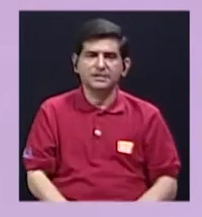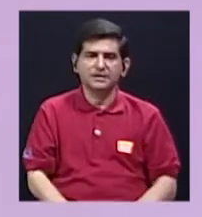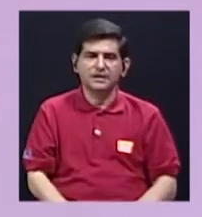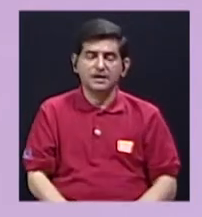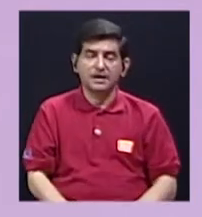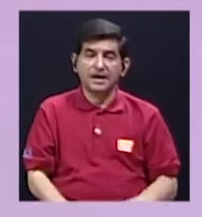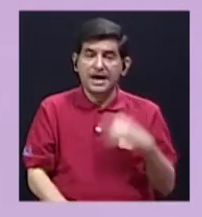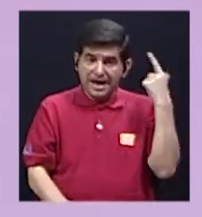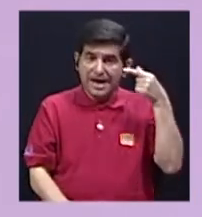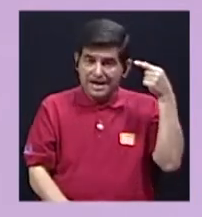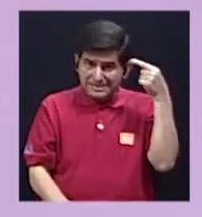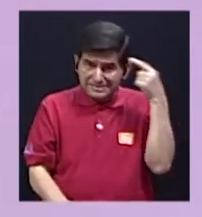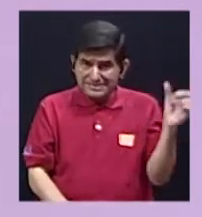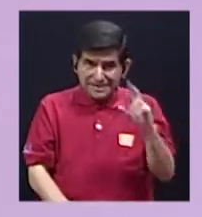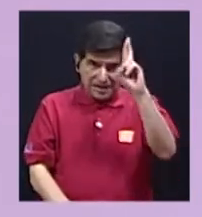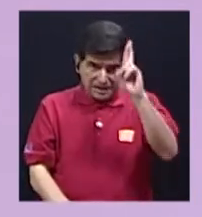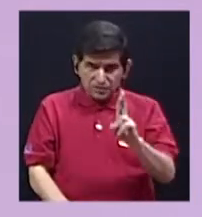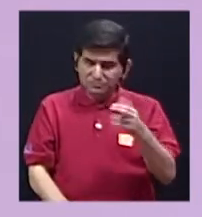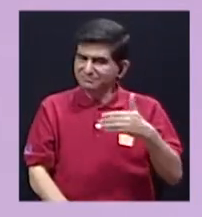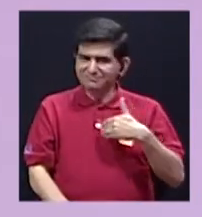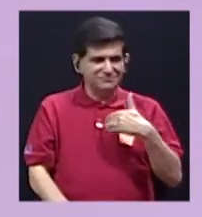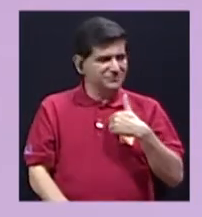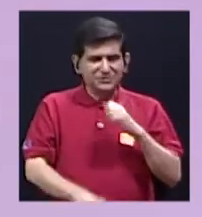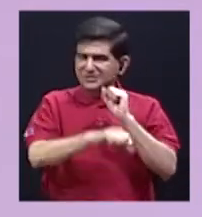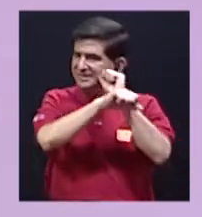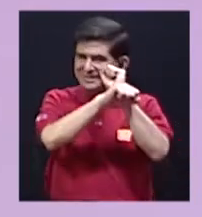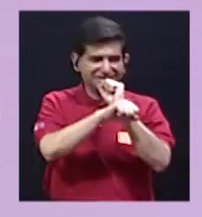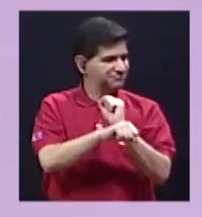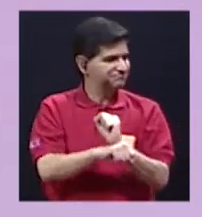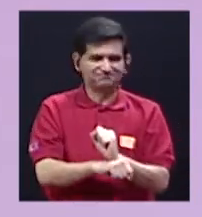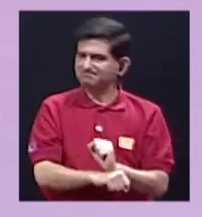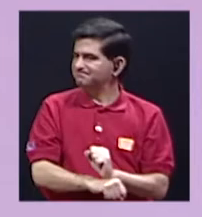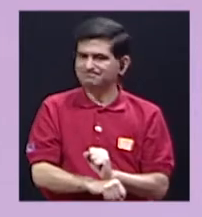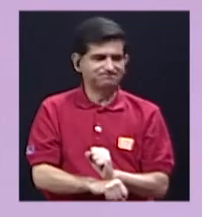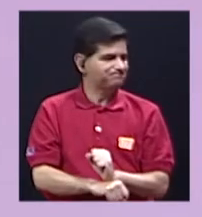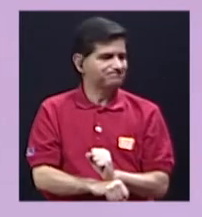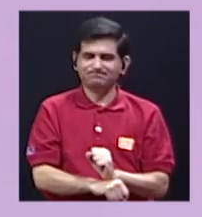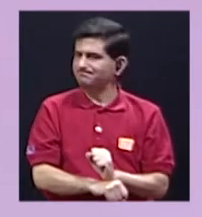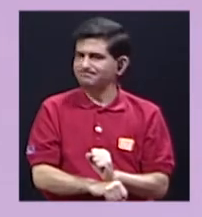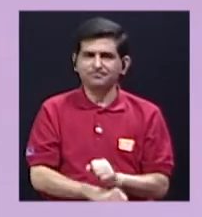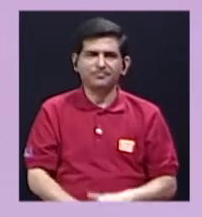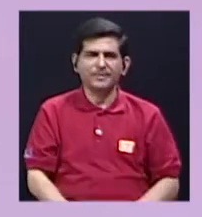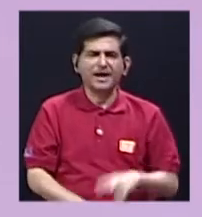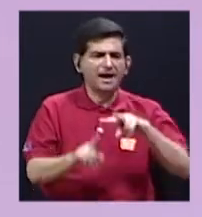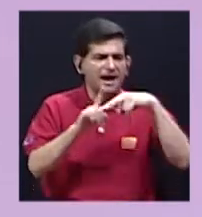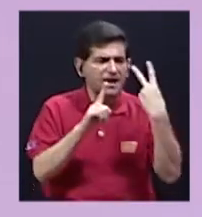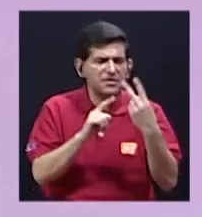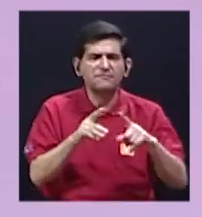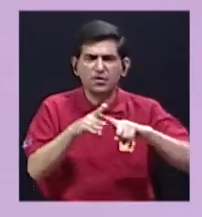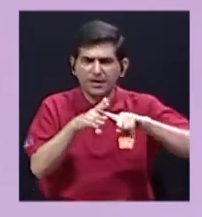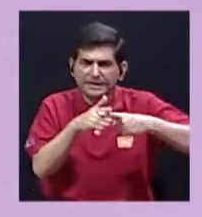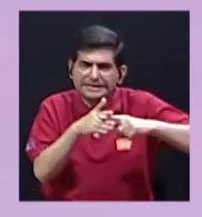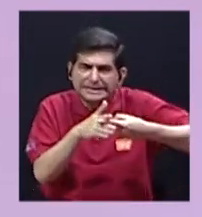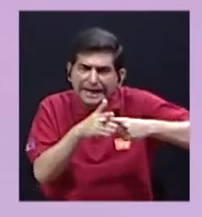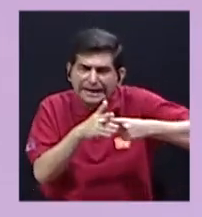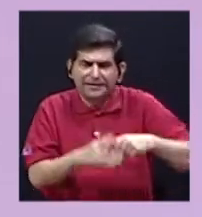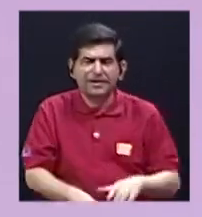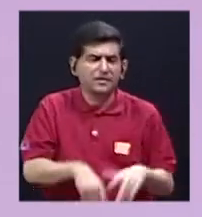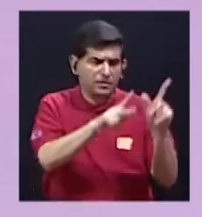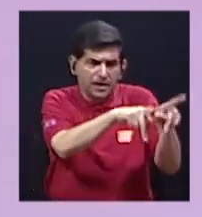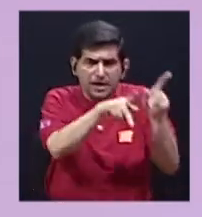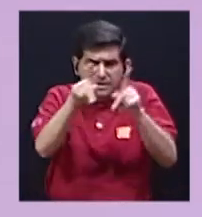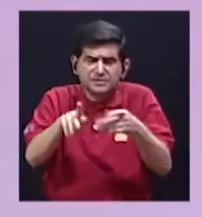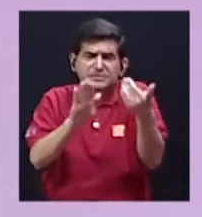en lo que el estado costarricense no tiene la tradición de hacer que es tener un enfoque de reparación a las